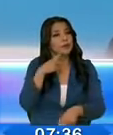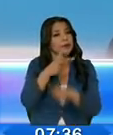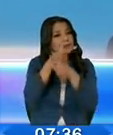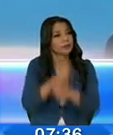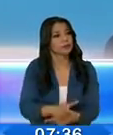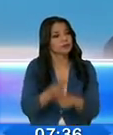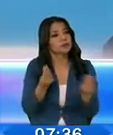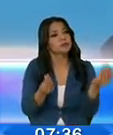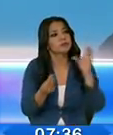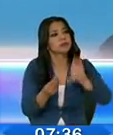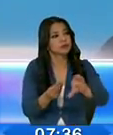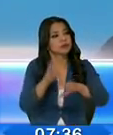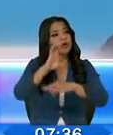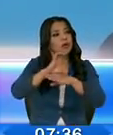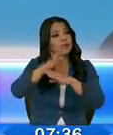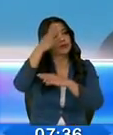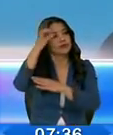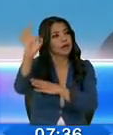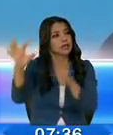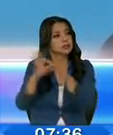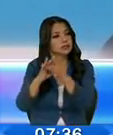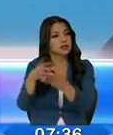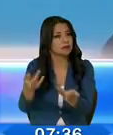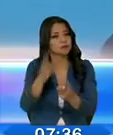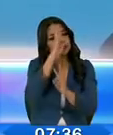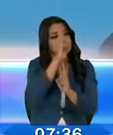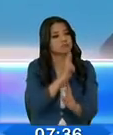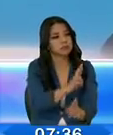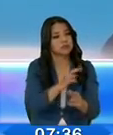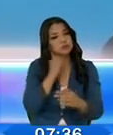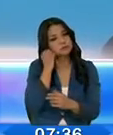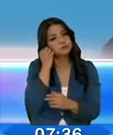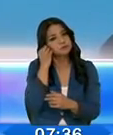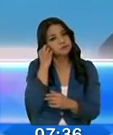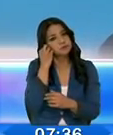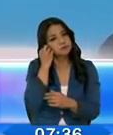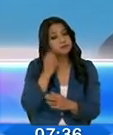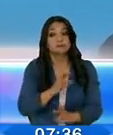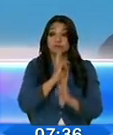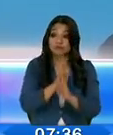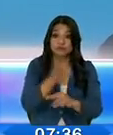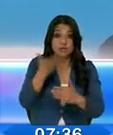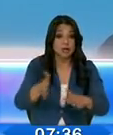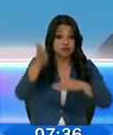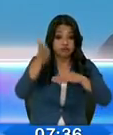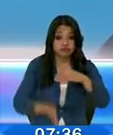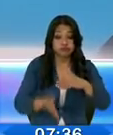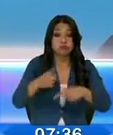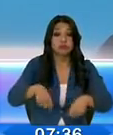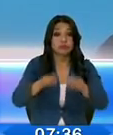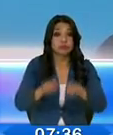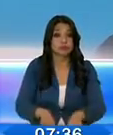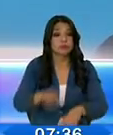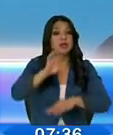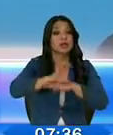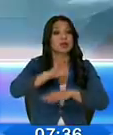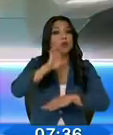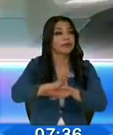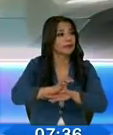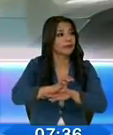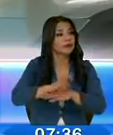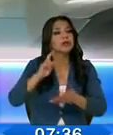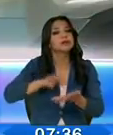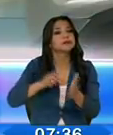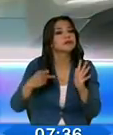las Inversiones Ecuador-Francia. Y que a través de la declaratoria de caducidad, el Ecuador ha